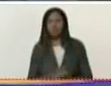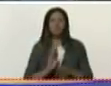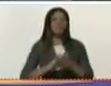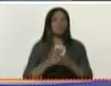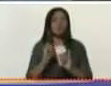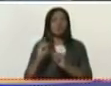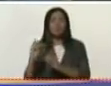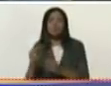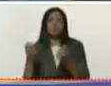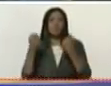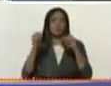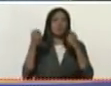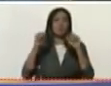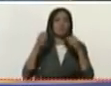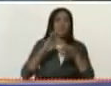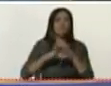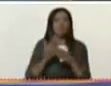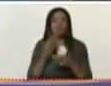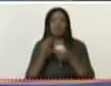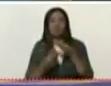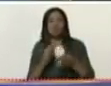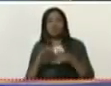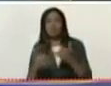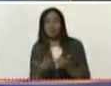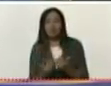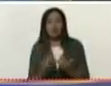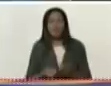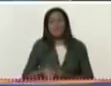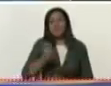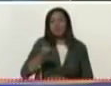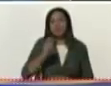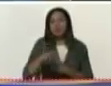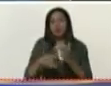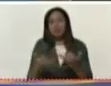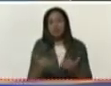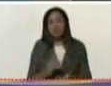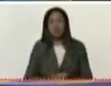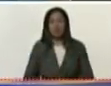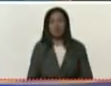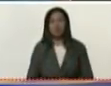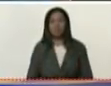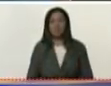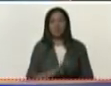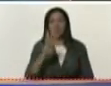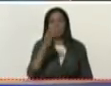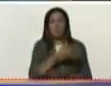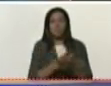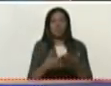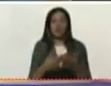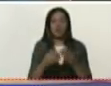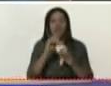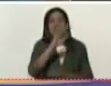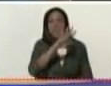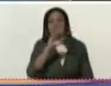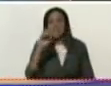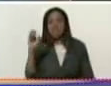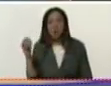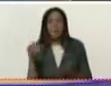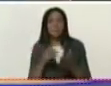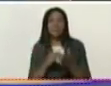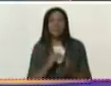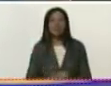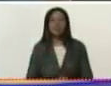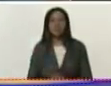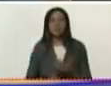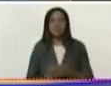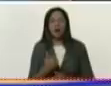es un ensayo que yo hice con los pensionados y pensionadas, que son 4.500.000, y con más